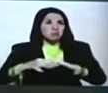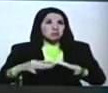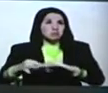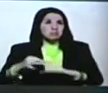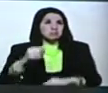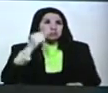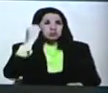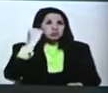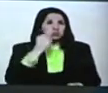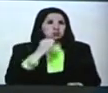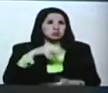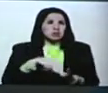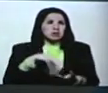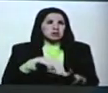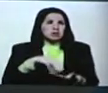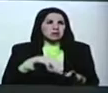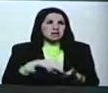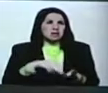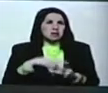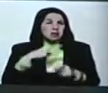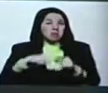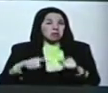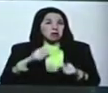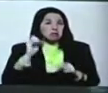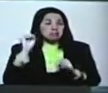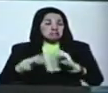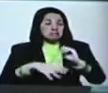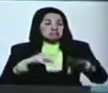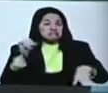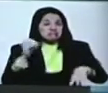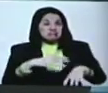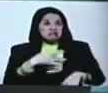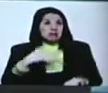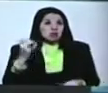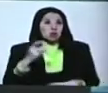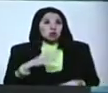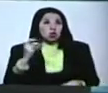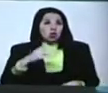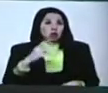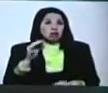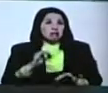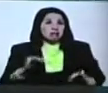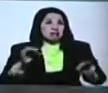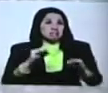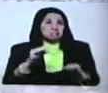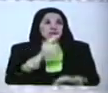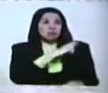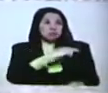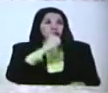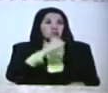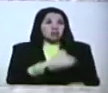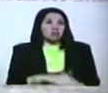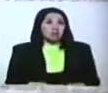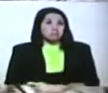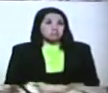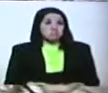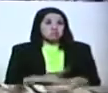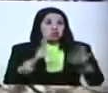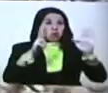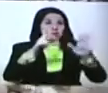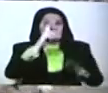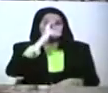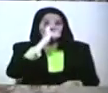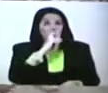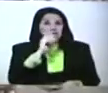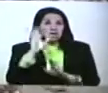embargo, habitantes de Petare denuncian abandono total e indolencia por parte de sus autoridades. En 8 años de gestión, así